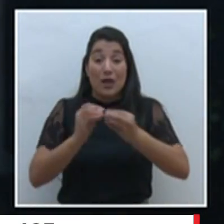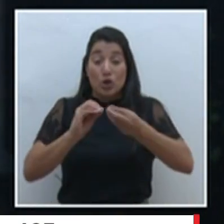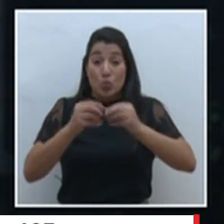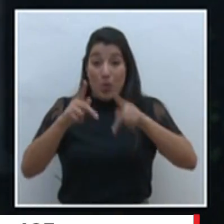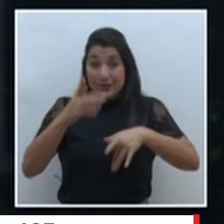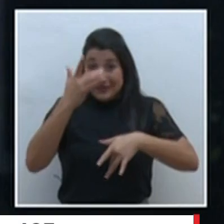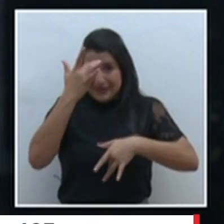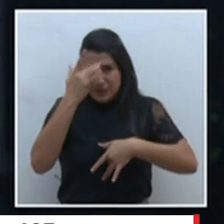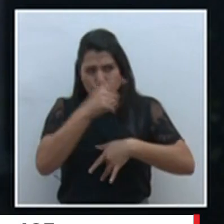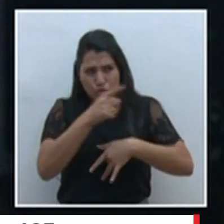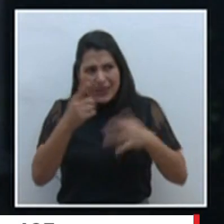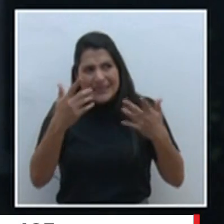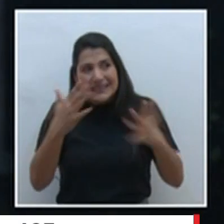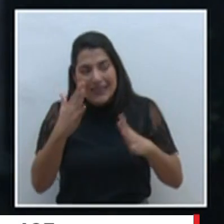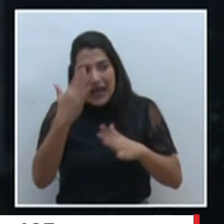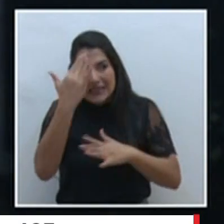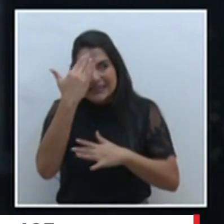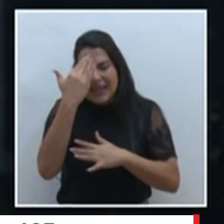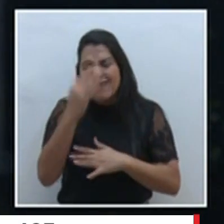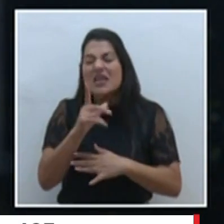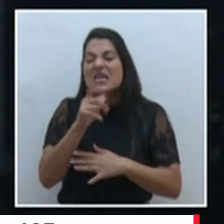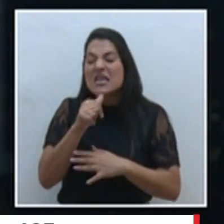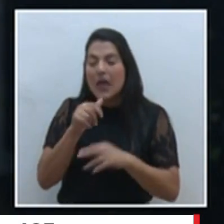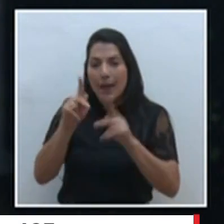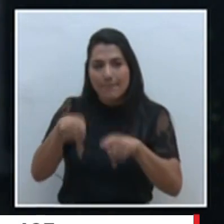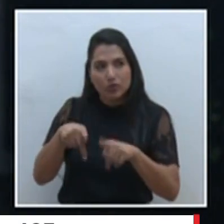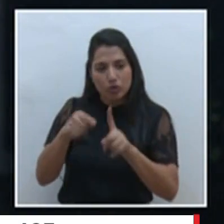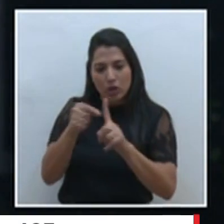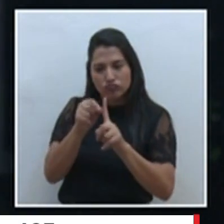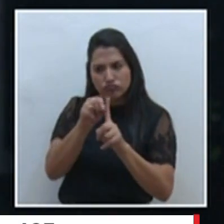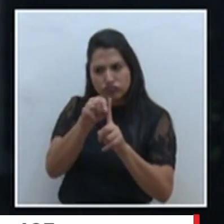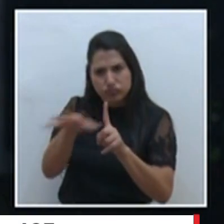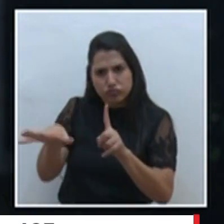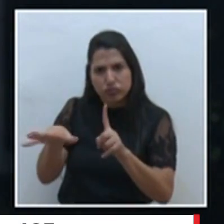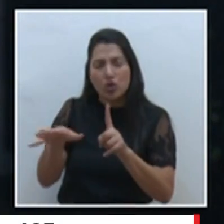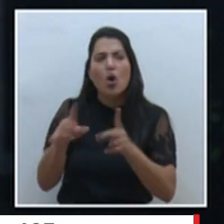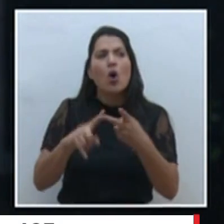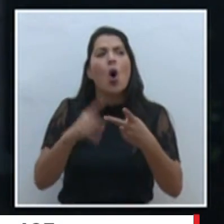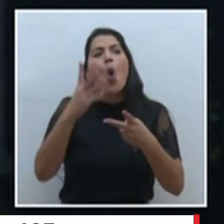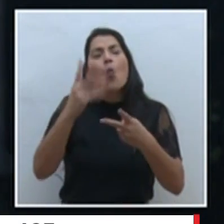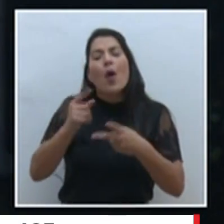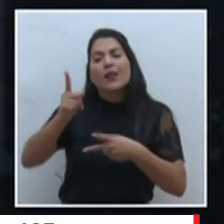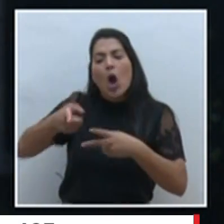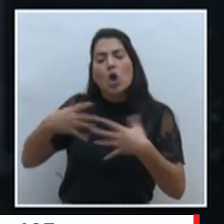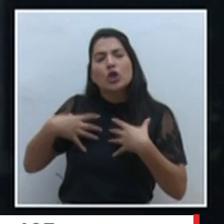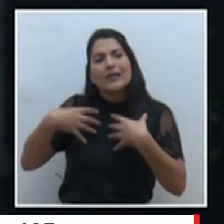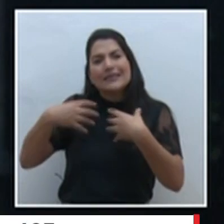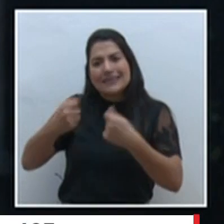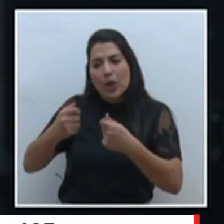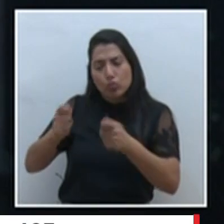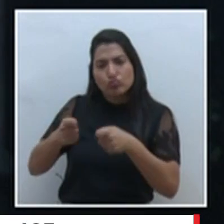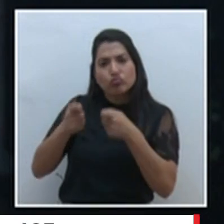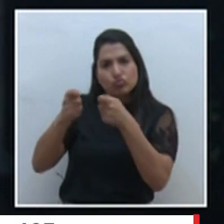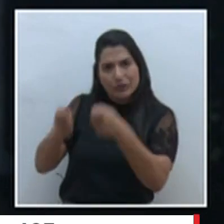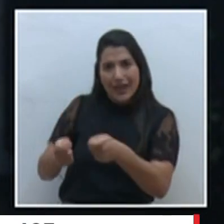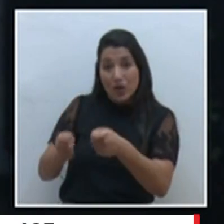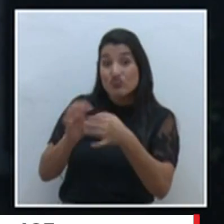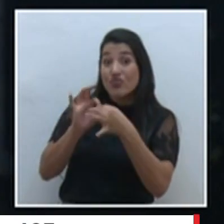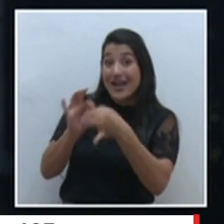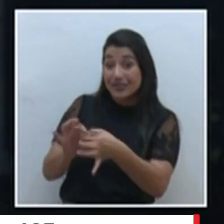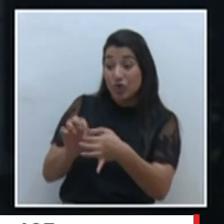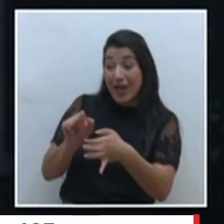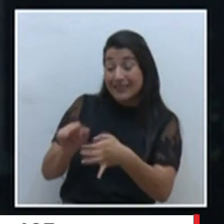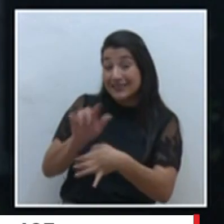ya ustedes identificaron el nexo, cuántas órdenes sanitarias de aislamiento preventivo se han emitido en derivado de